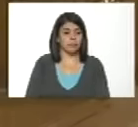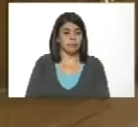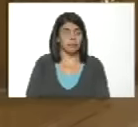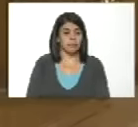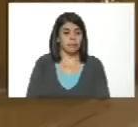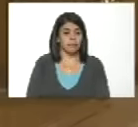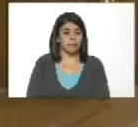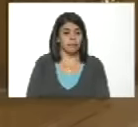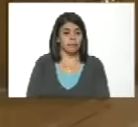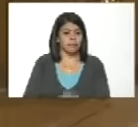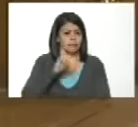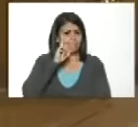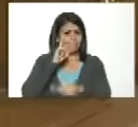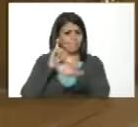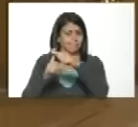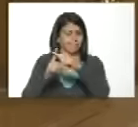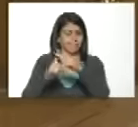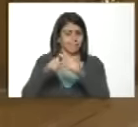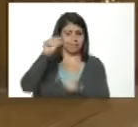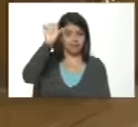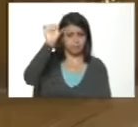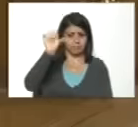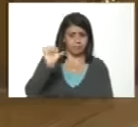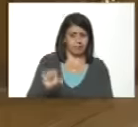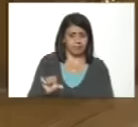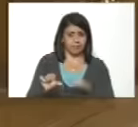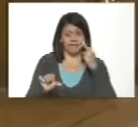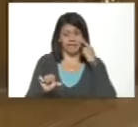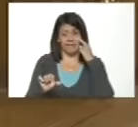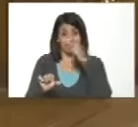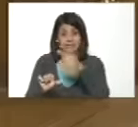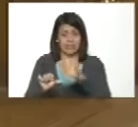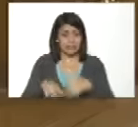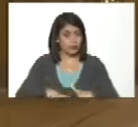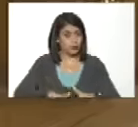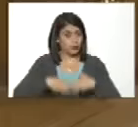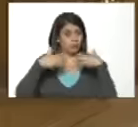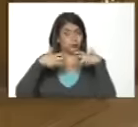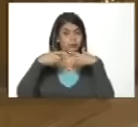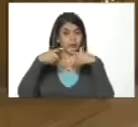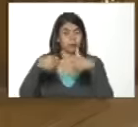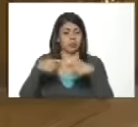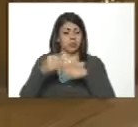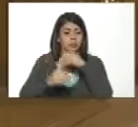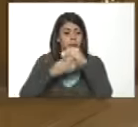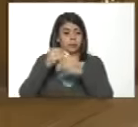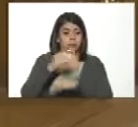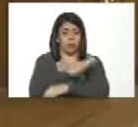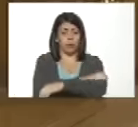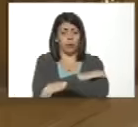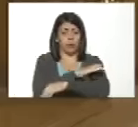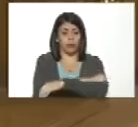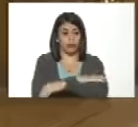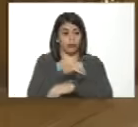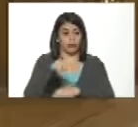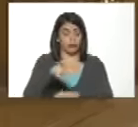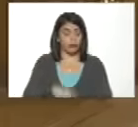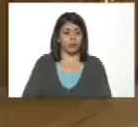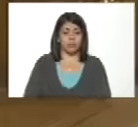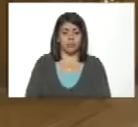fue el detonante o la causa que esos sectores opositores